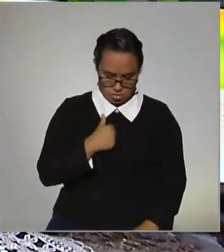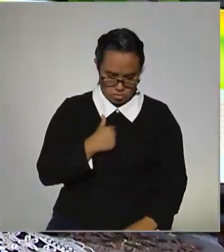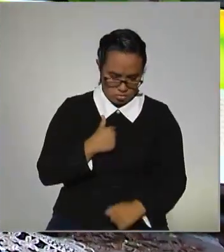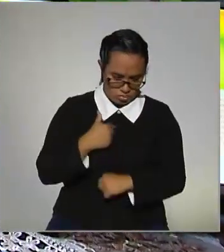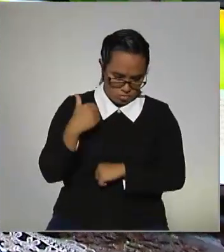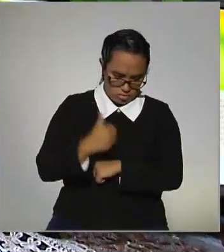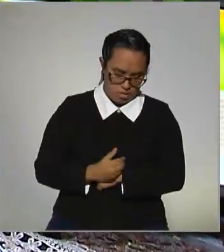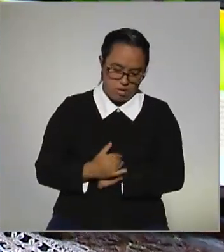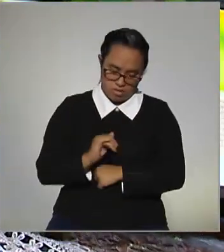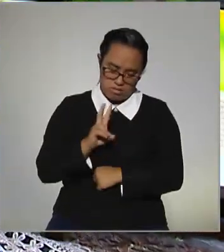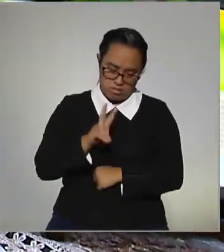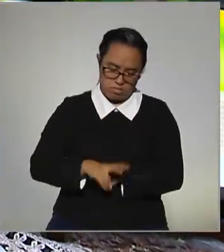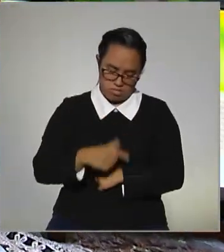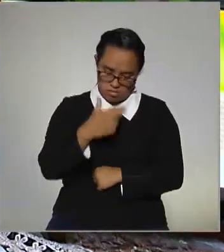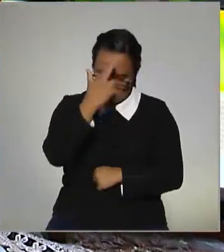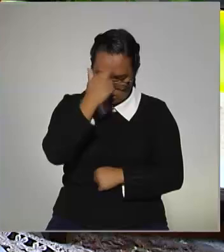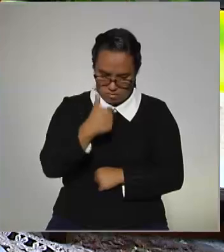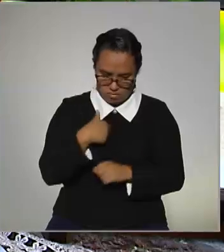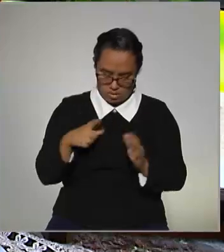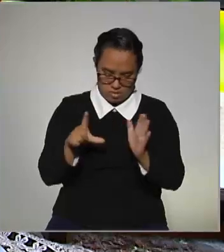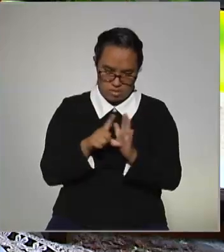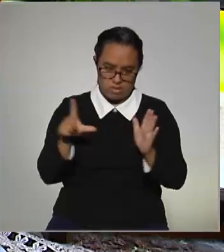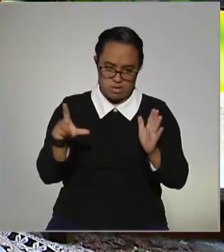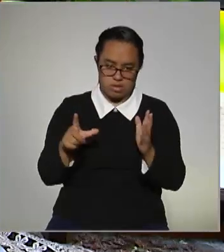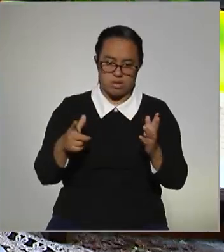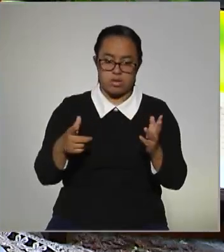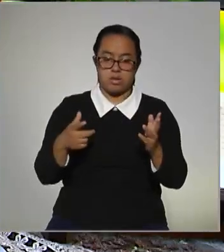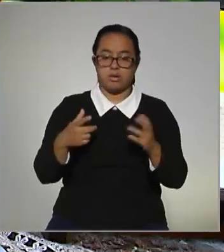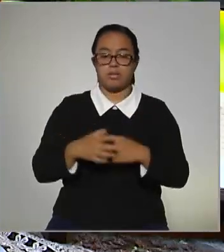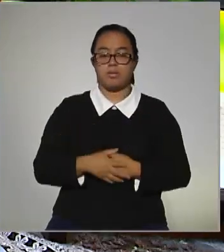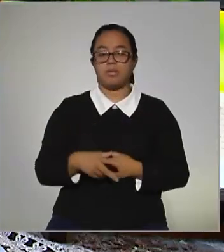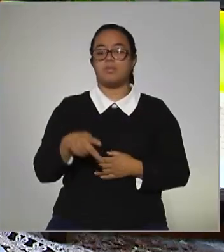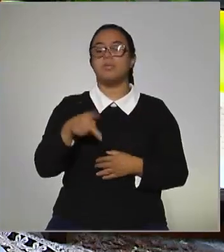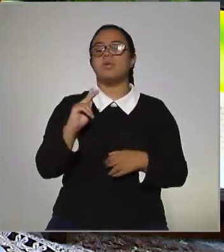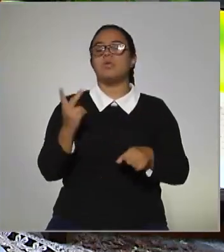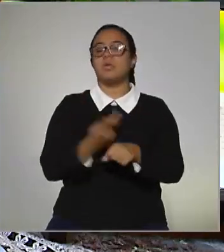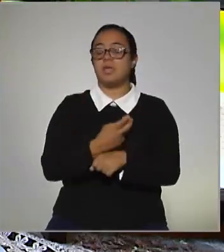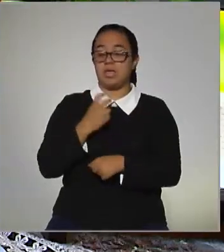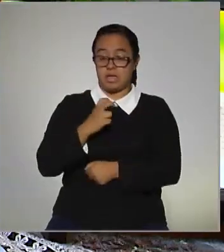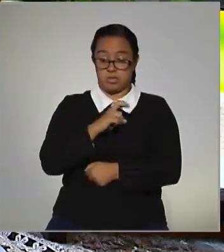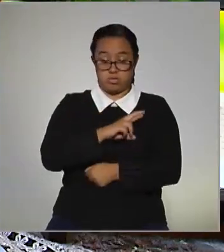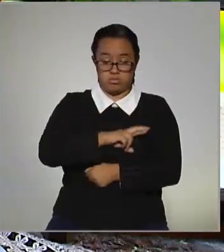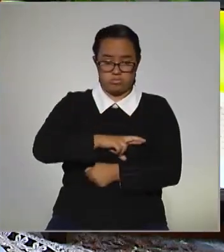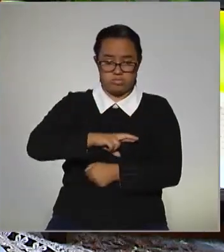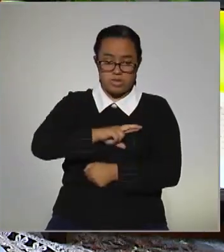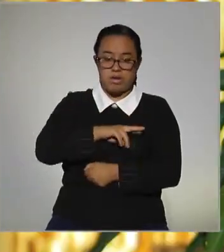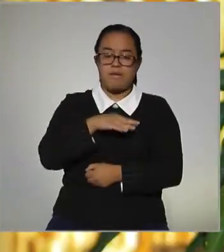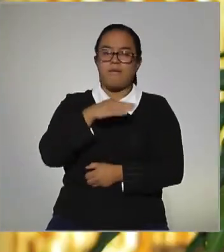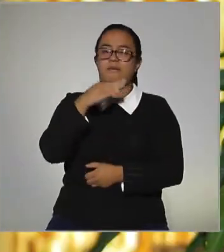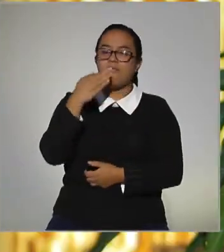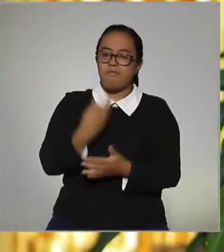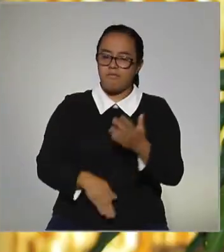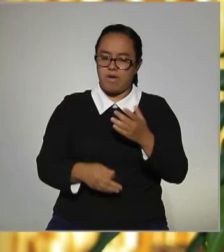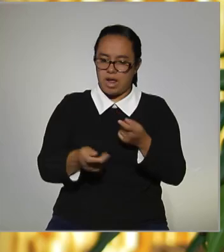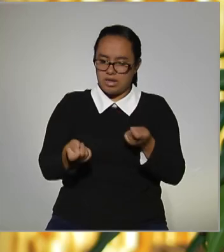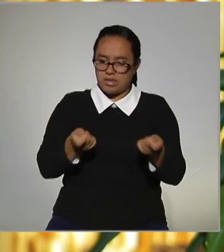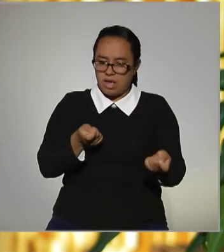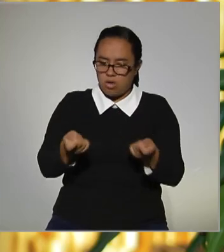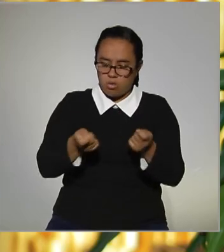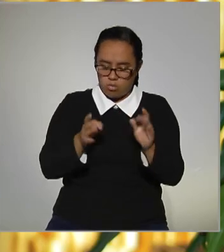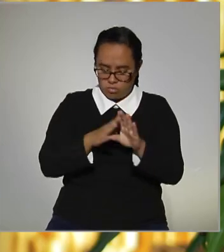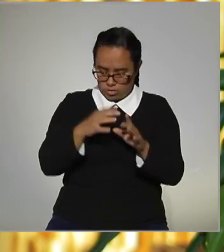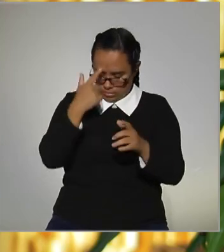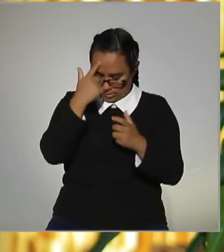recibido. Y entonces el asunto es que el resentimiento es esta falta de habilidad para poderlo resolver o